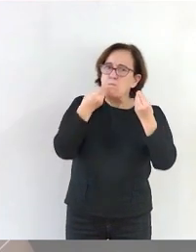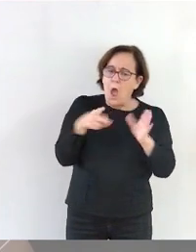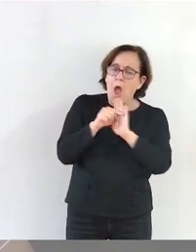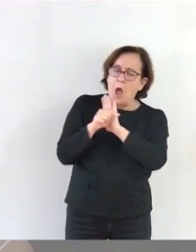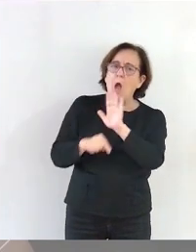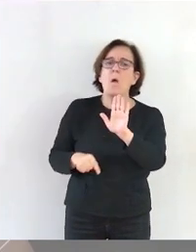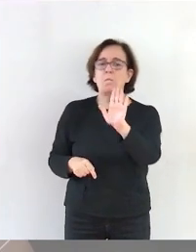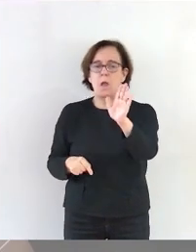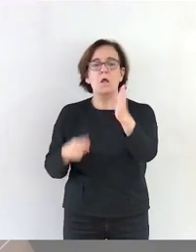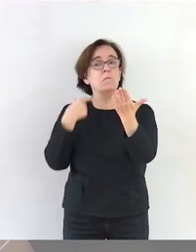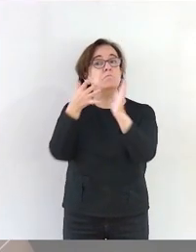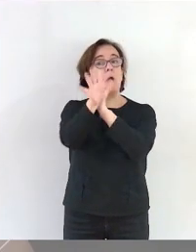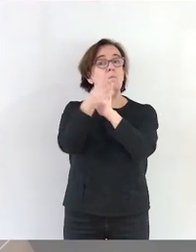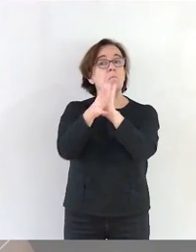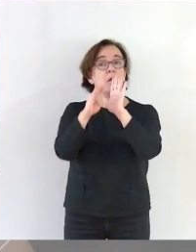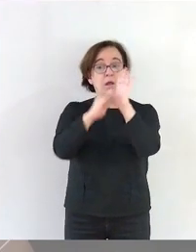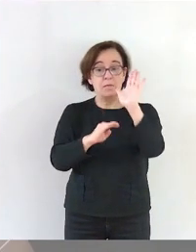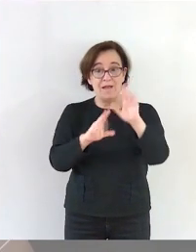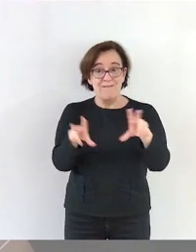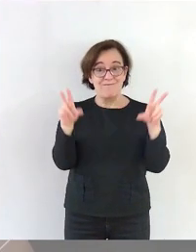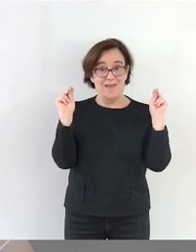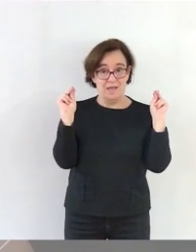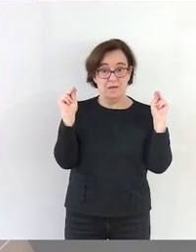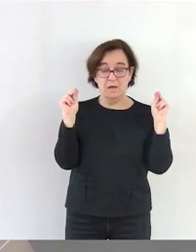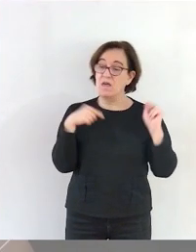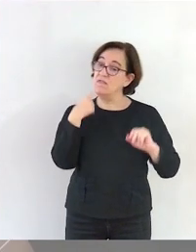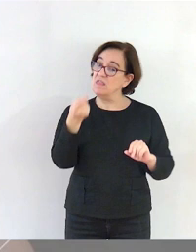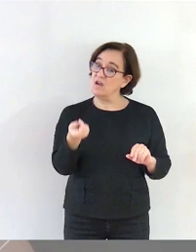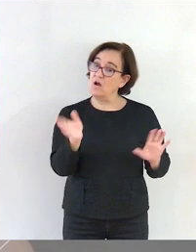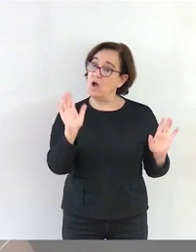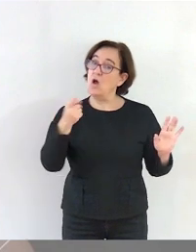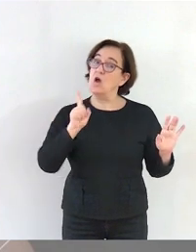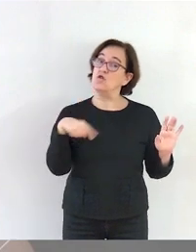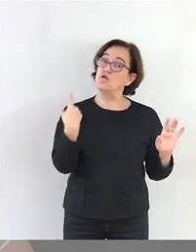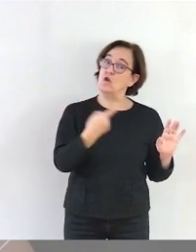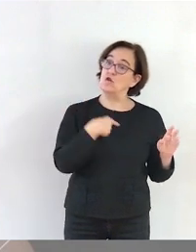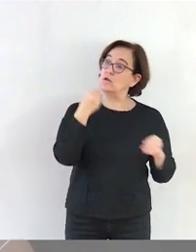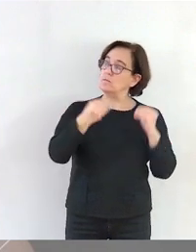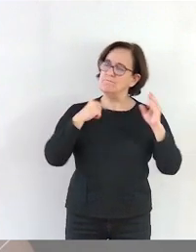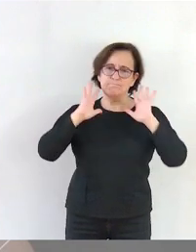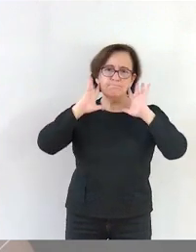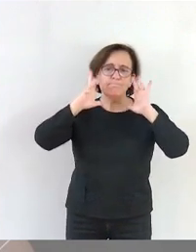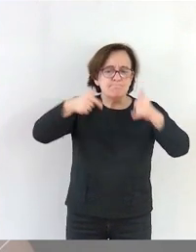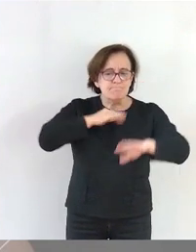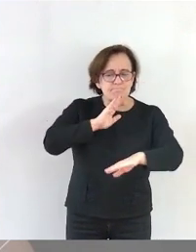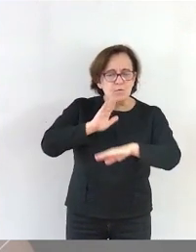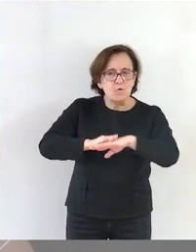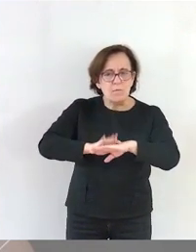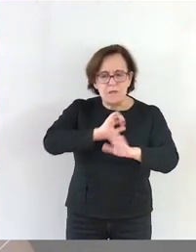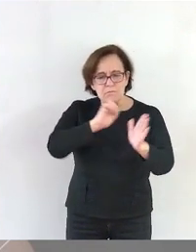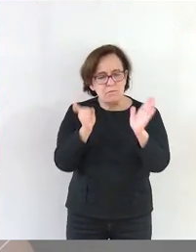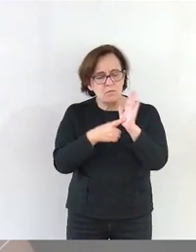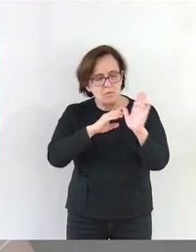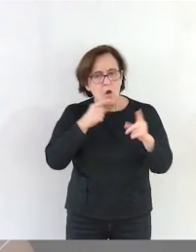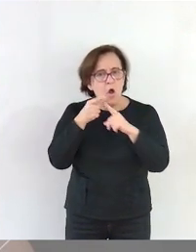diseñado no presentó el plan y cuando acabó dijo Bueno nosotros vamos a poner todo nuestro empeño en cumplir a el 100% los